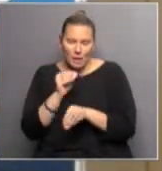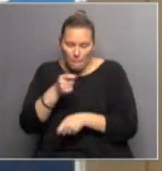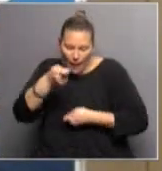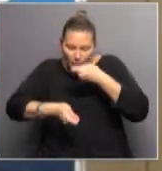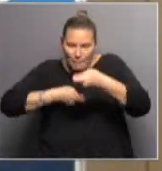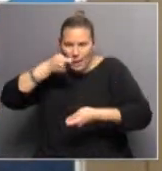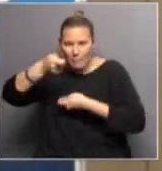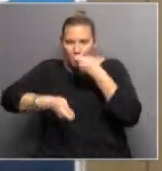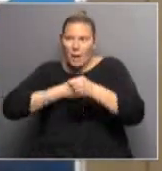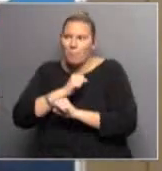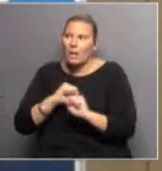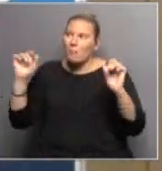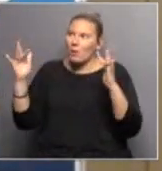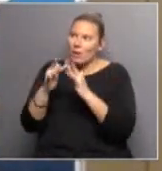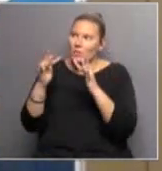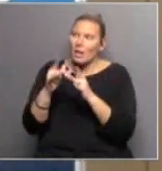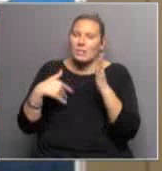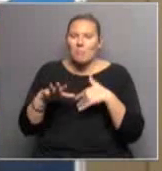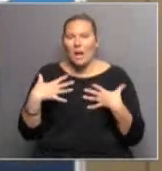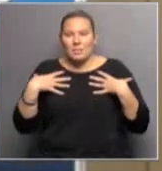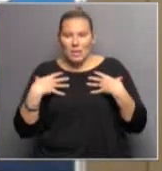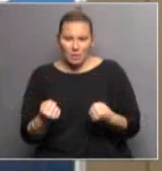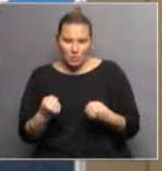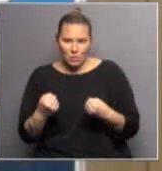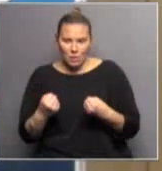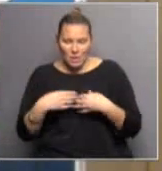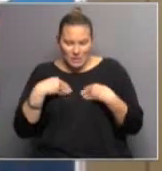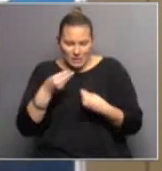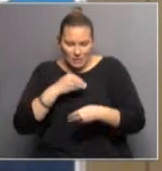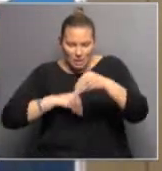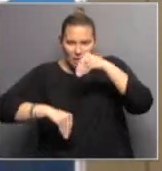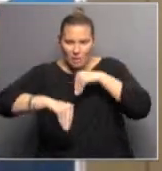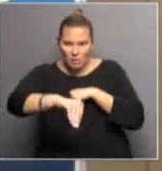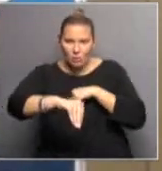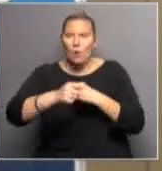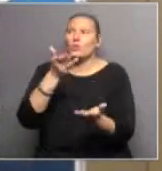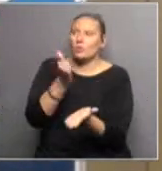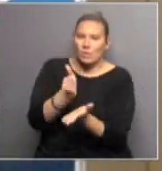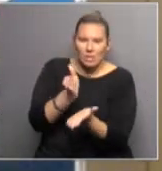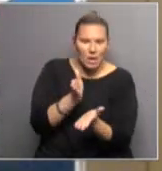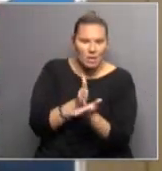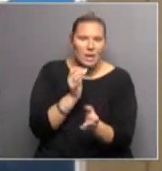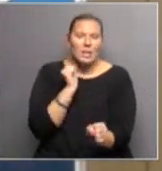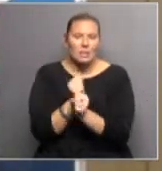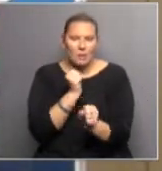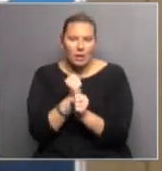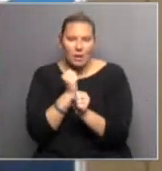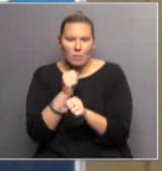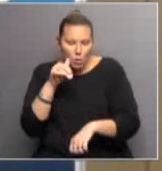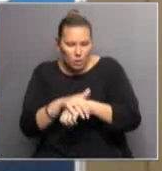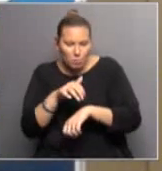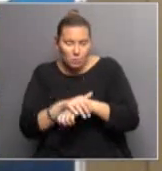poder vincularse de una manera mucho más saludable, empática, solidaria, donde trabajamos la